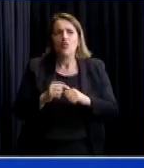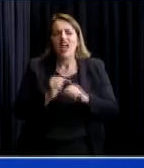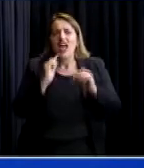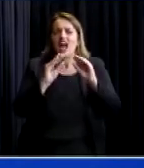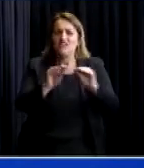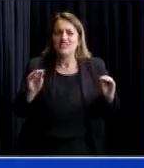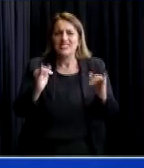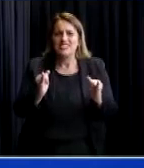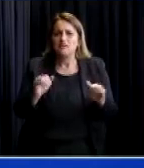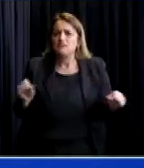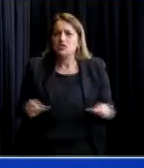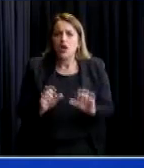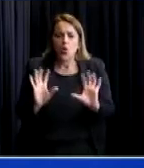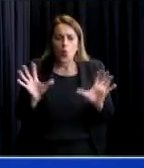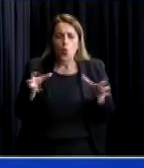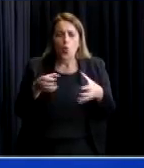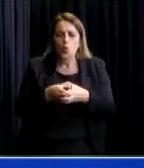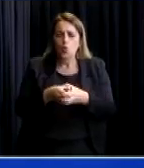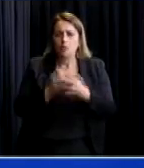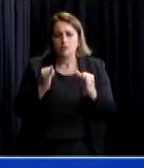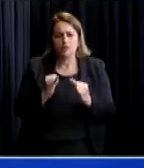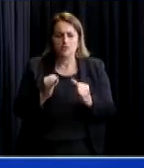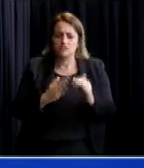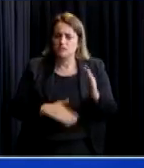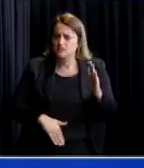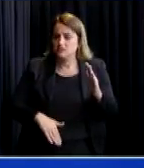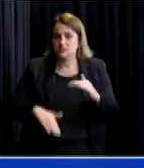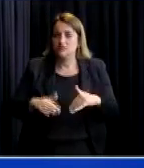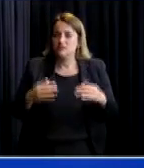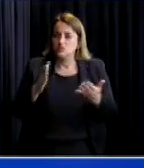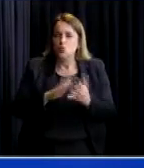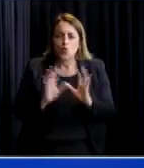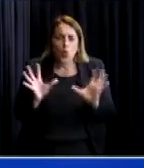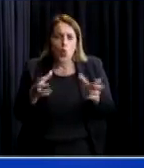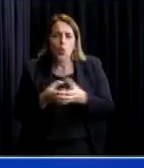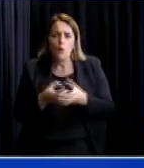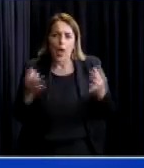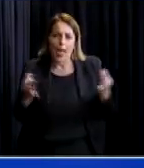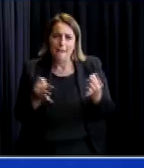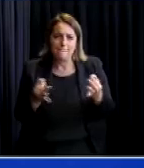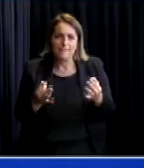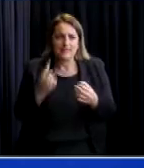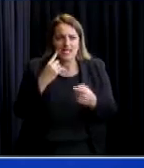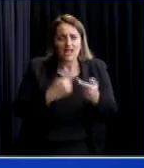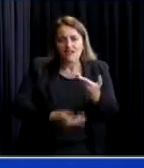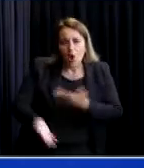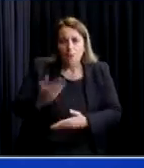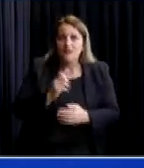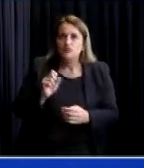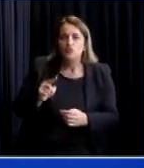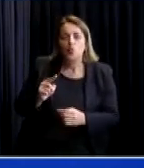que se ha generado un grupo al más alto nivel qué va a compartir con el gobierno su